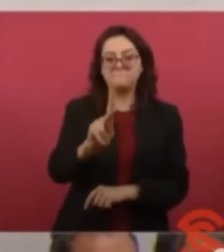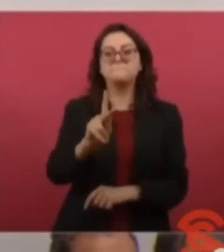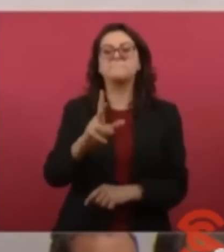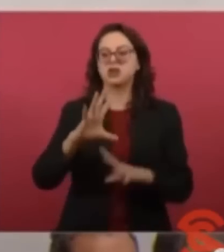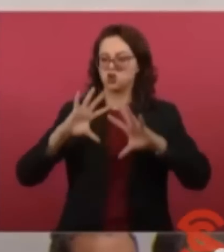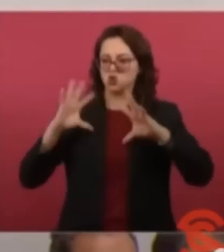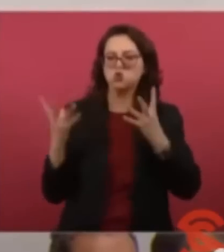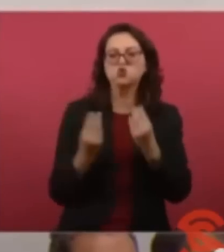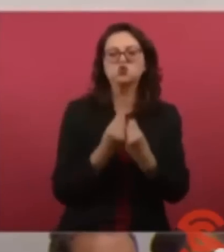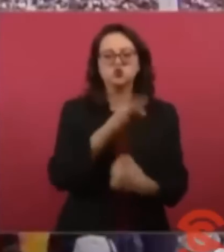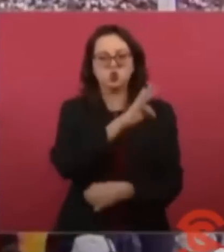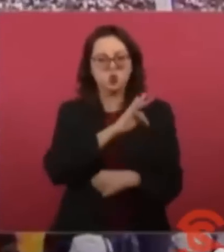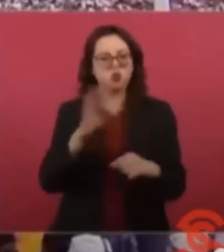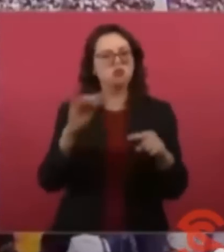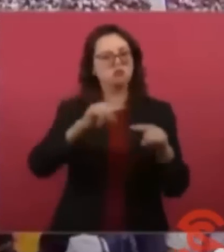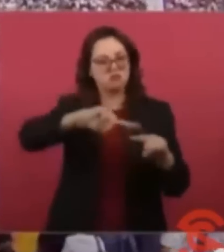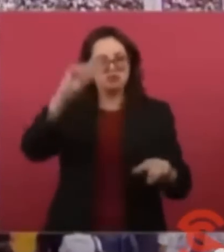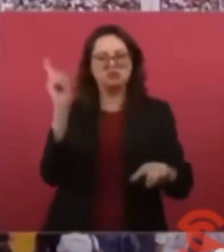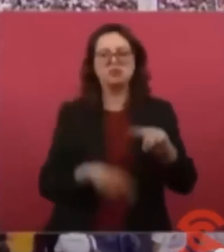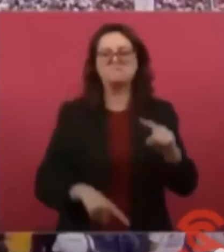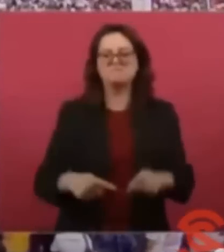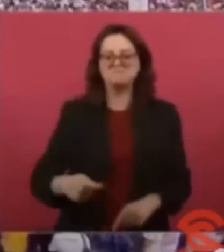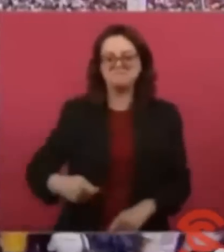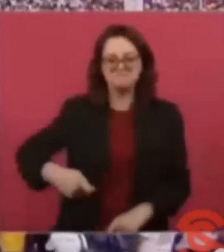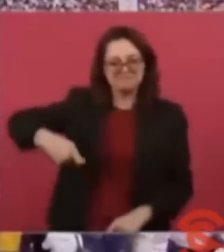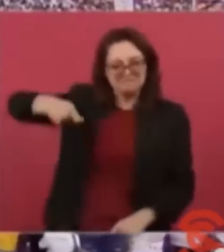canso, ganso.